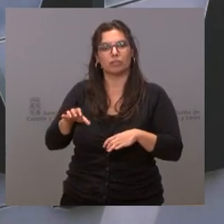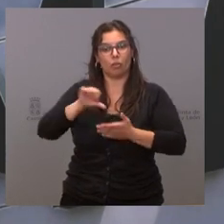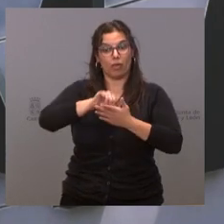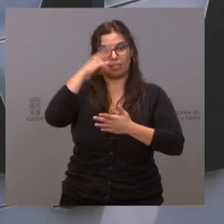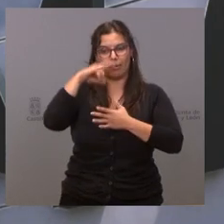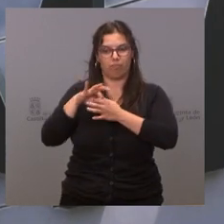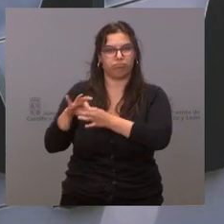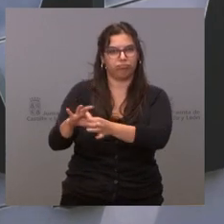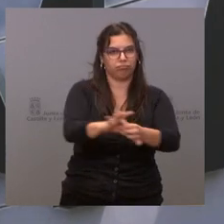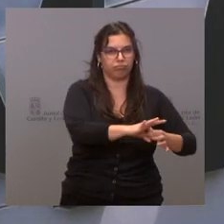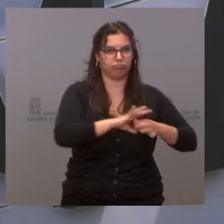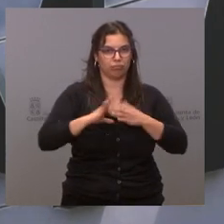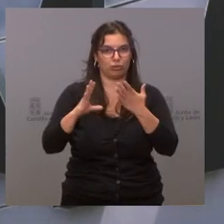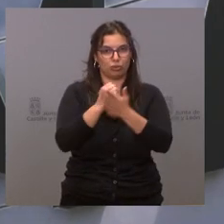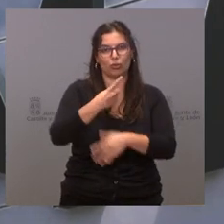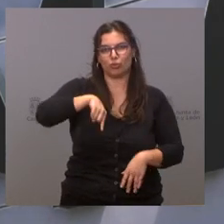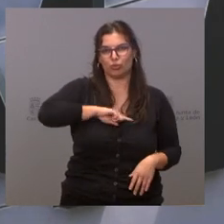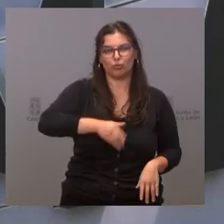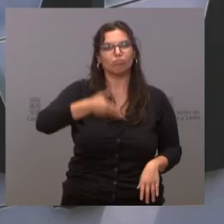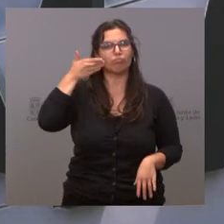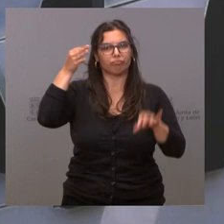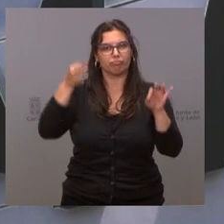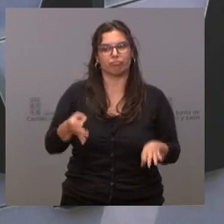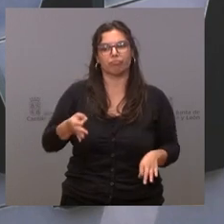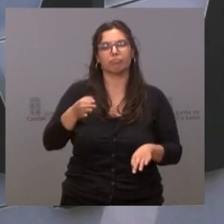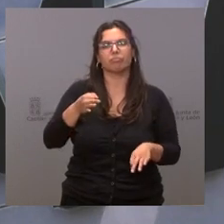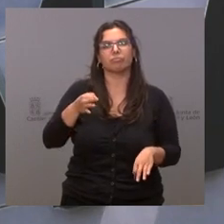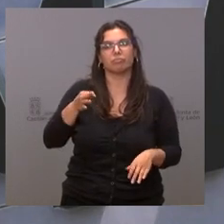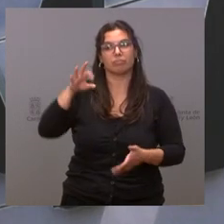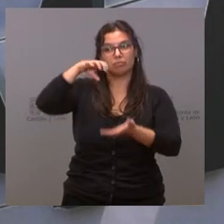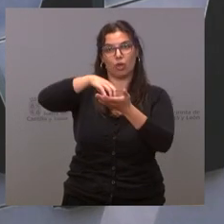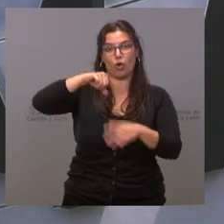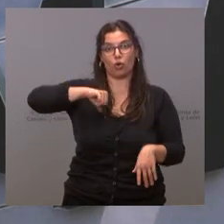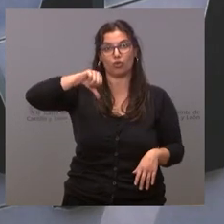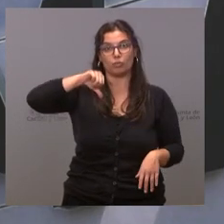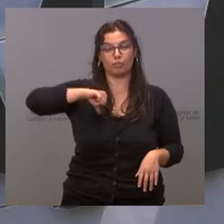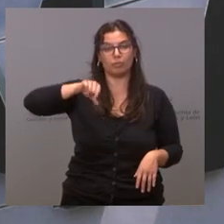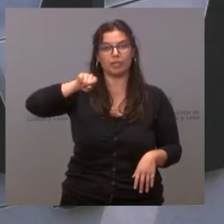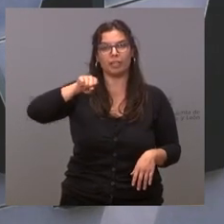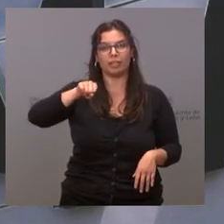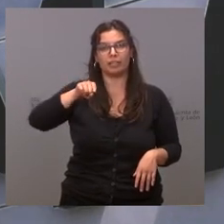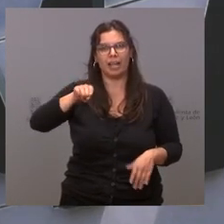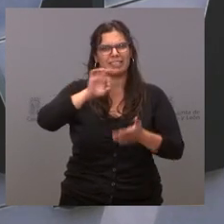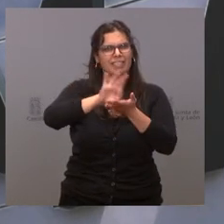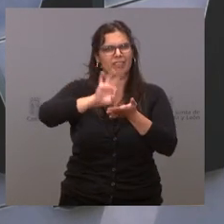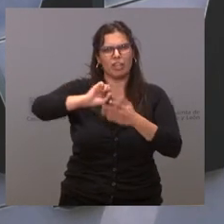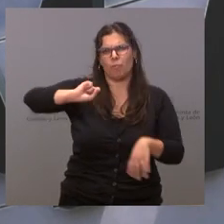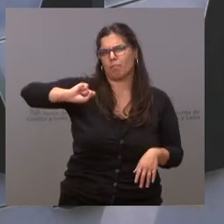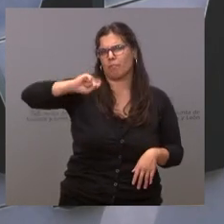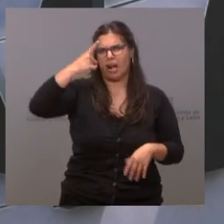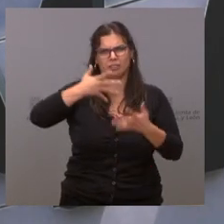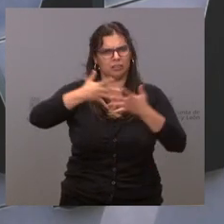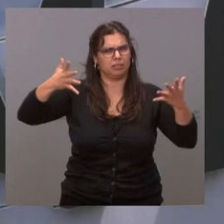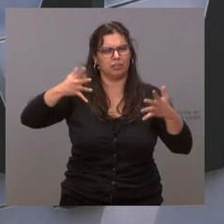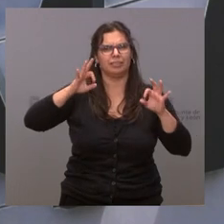salamanca y estamos orgullosos de que este hospital es el hospital con mayor cartera de servicios de castilla y león